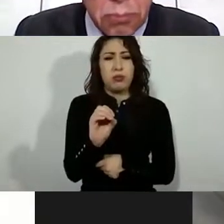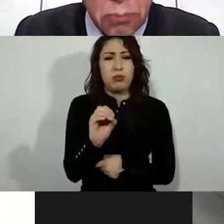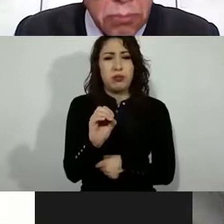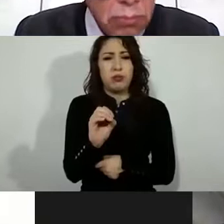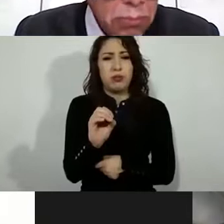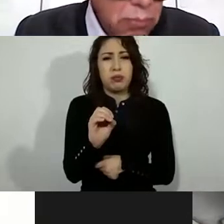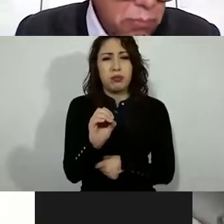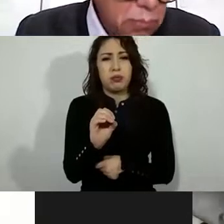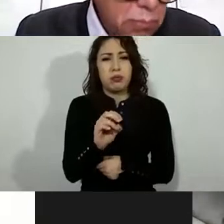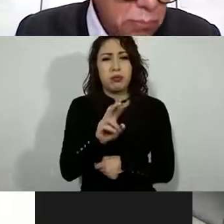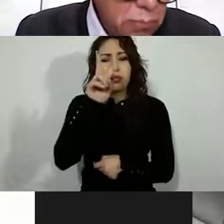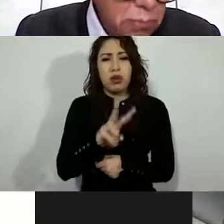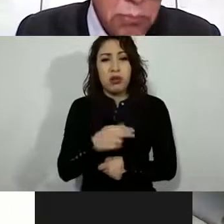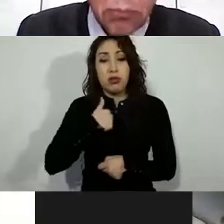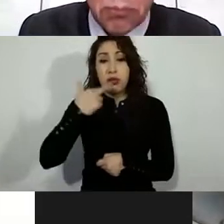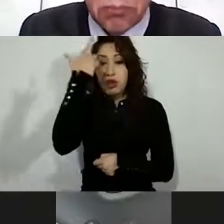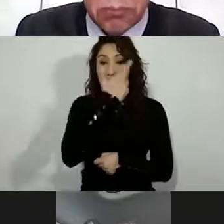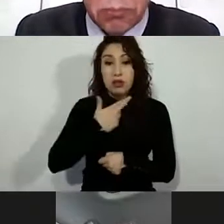no he tenido tiempo de revisar